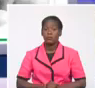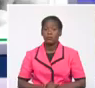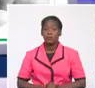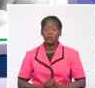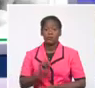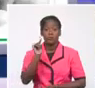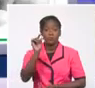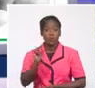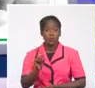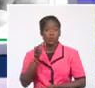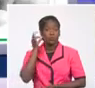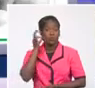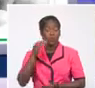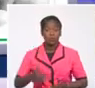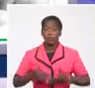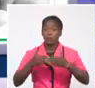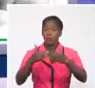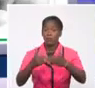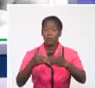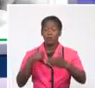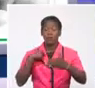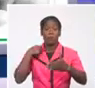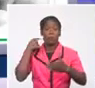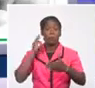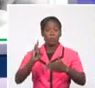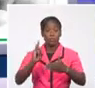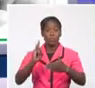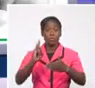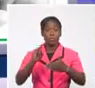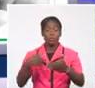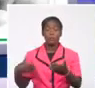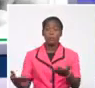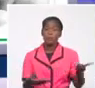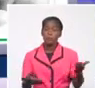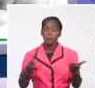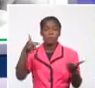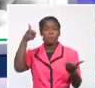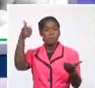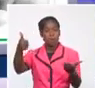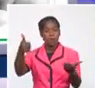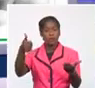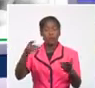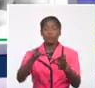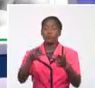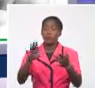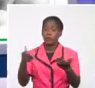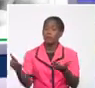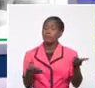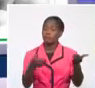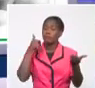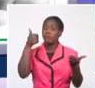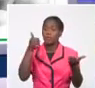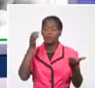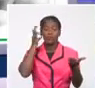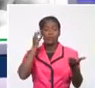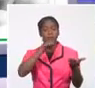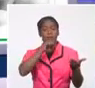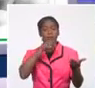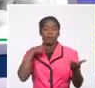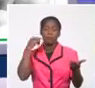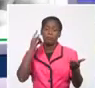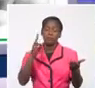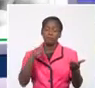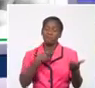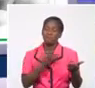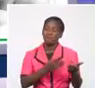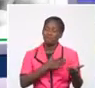en estos momentos sano y estable, lo ha asegurado en conferencia de prensa el doctor Francisco Durán. Son noticias tristes,